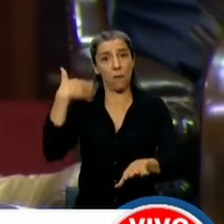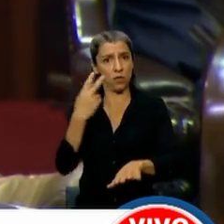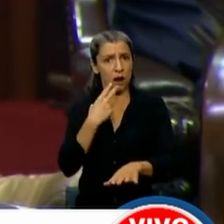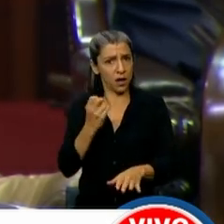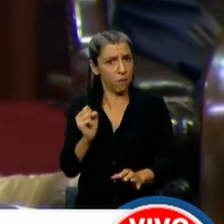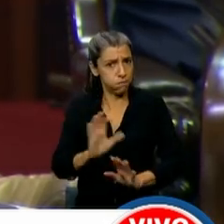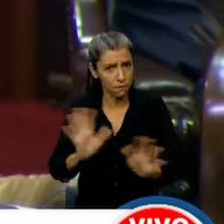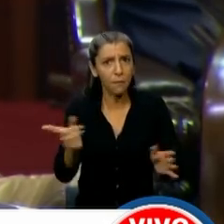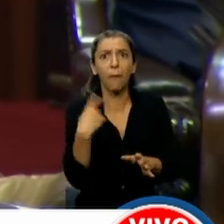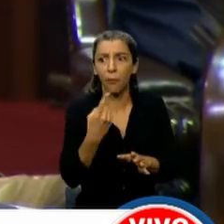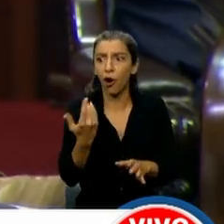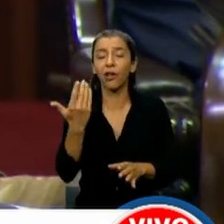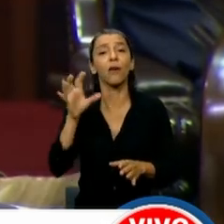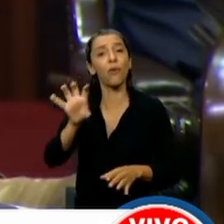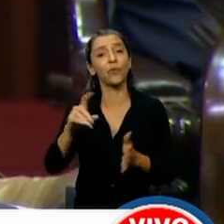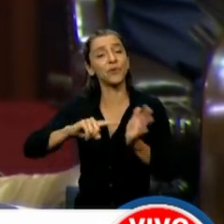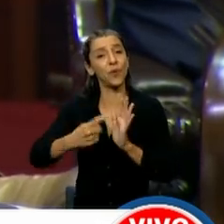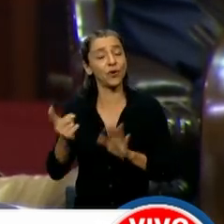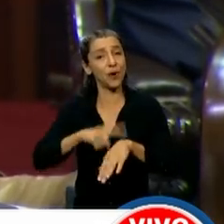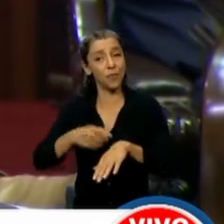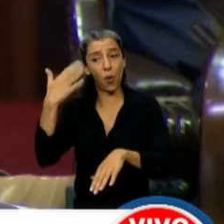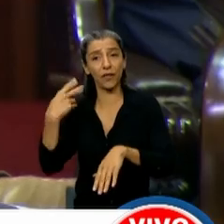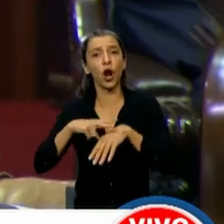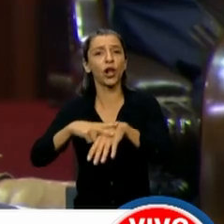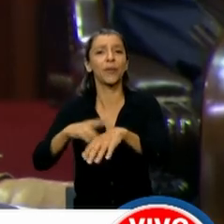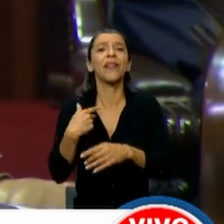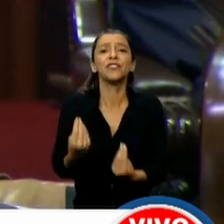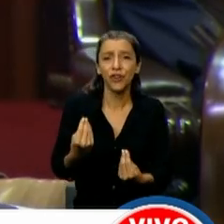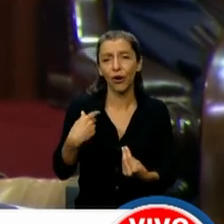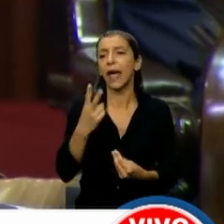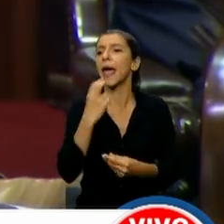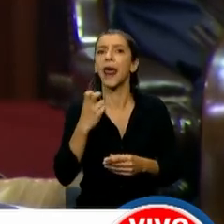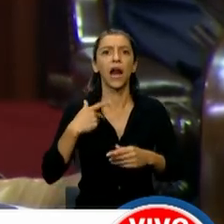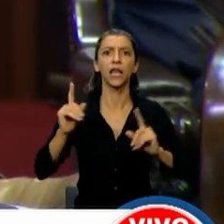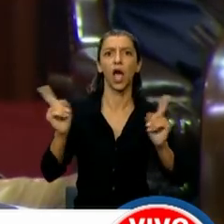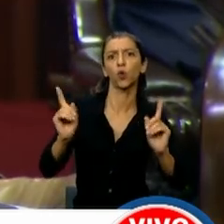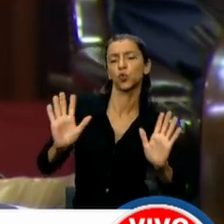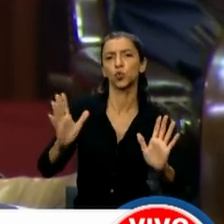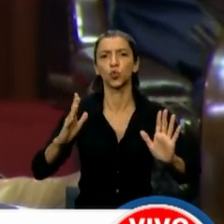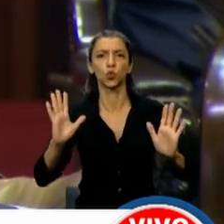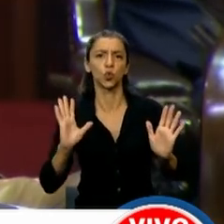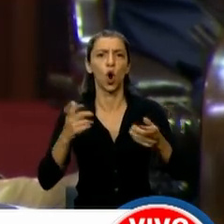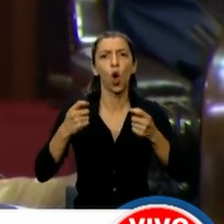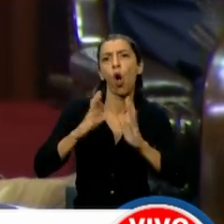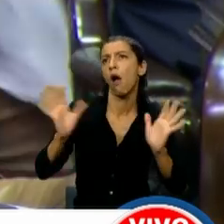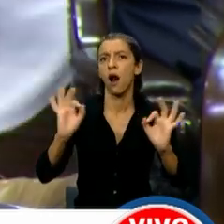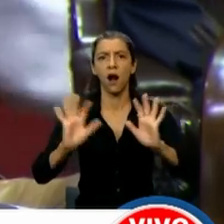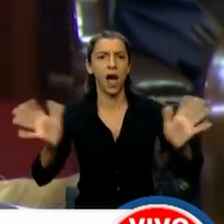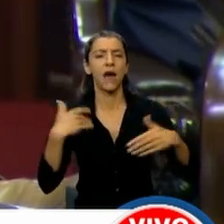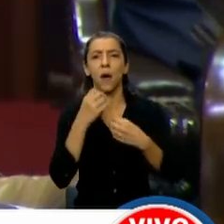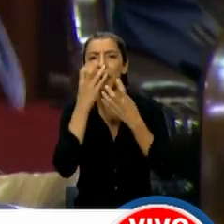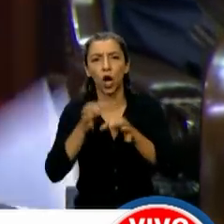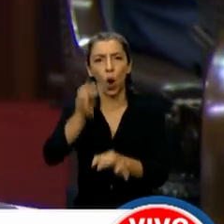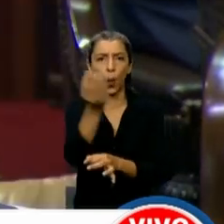de la provincia de buenos aires en ese momento recomendaba comprar velas y las ponía con precios cuidados son tan increíbles estos escenarios y